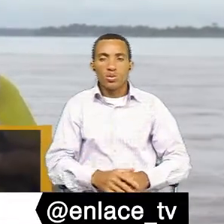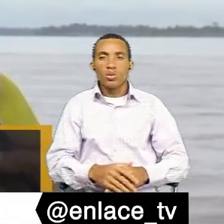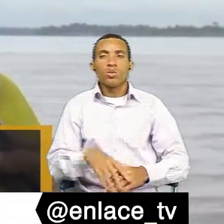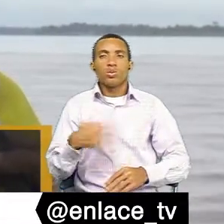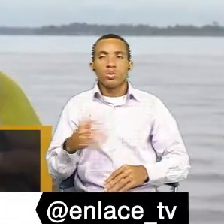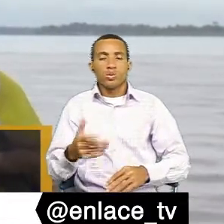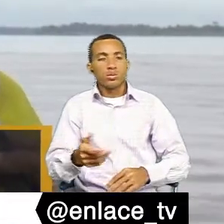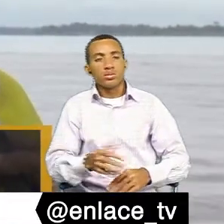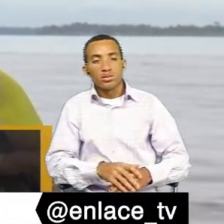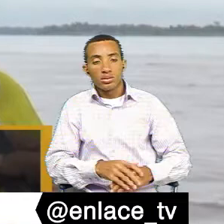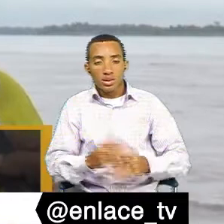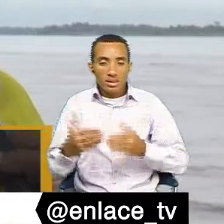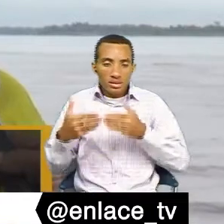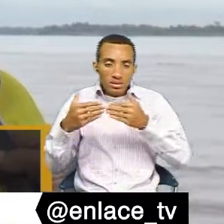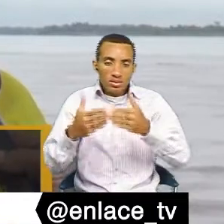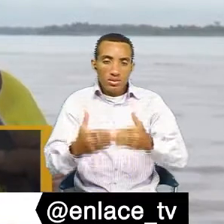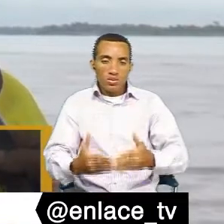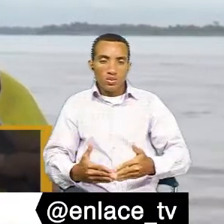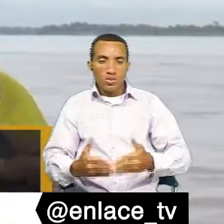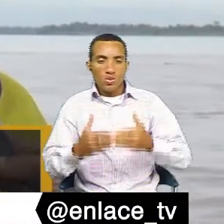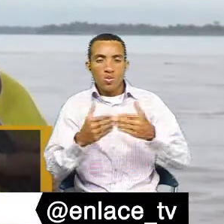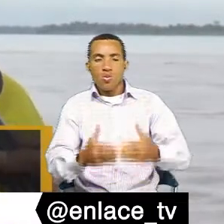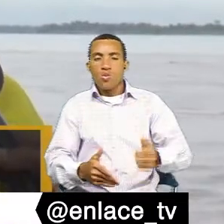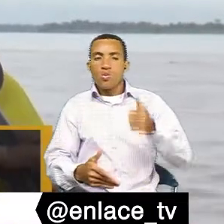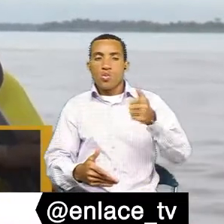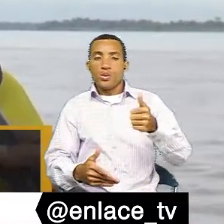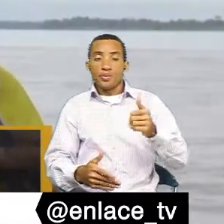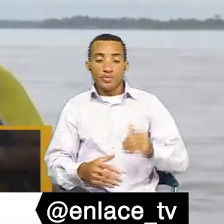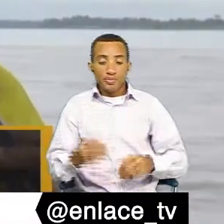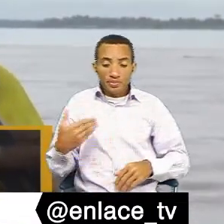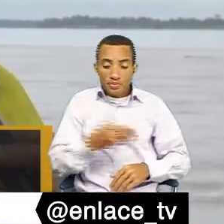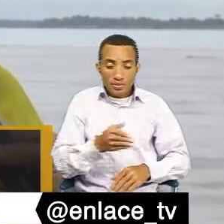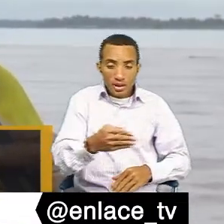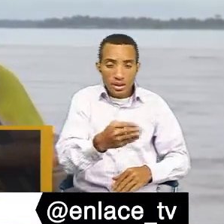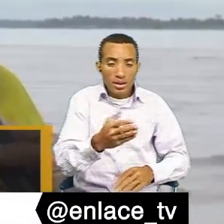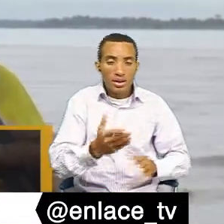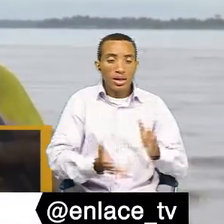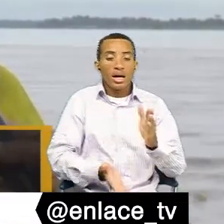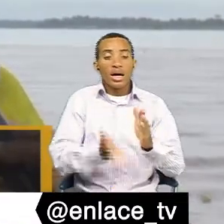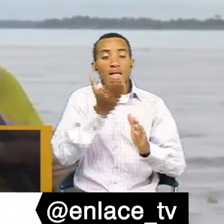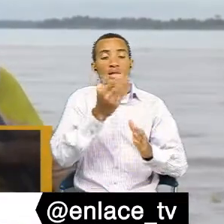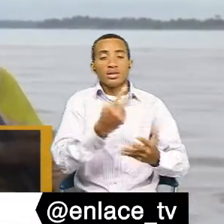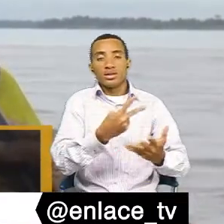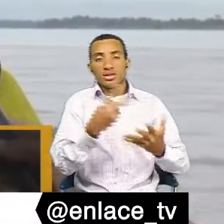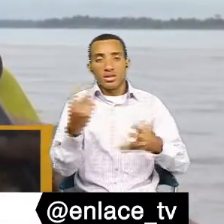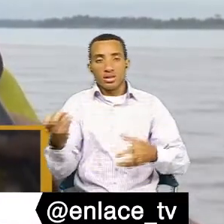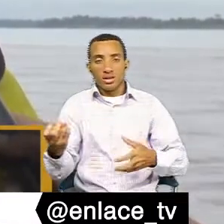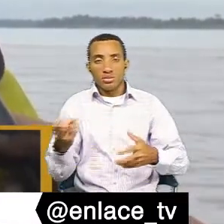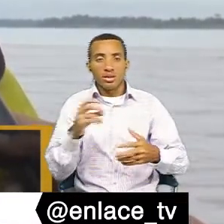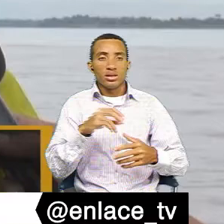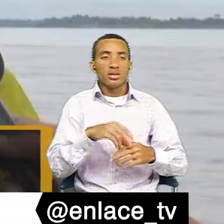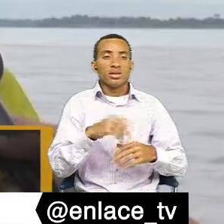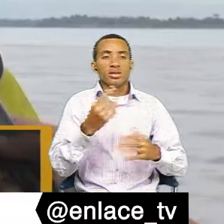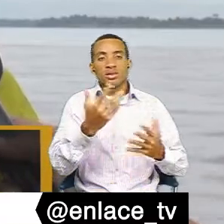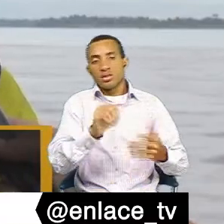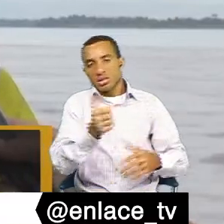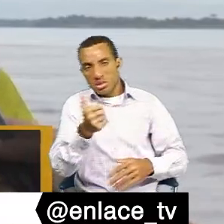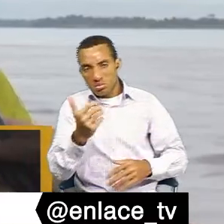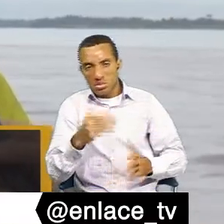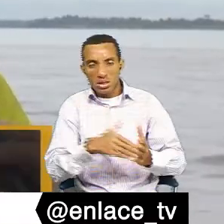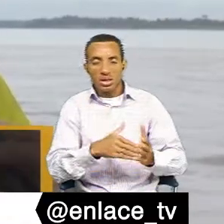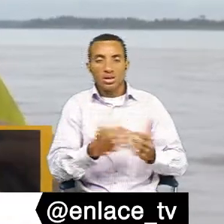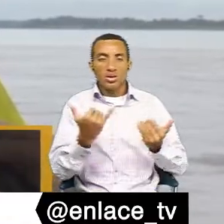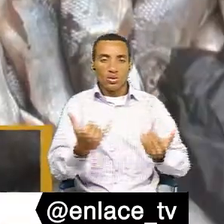llegaron buenas canoas, pues el pescado por lo regular, el pescado que estaba a 7 mil, a 10 mil pesos, está a 3 mil, 2 mil pesos, Boca Chico